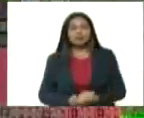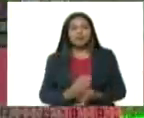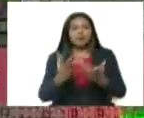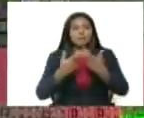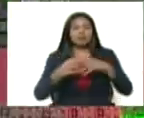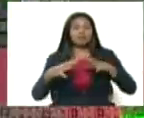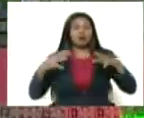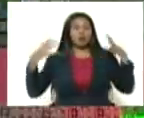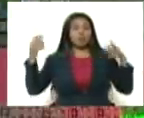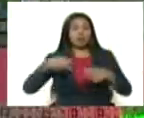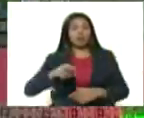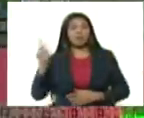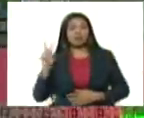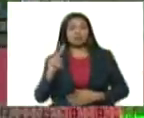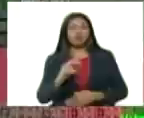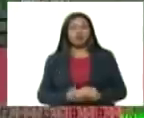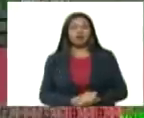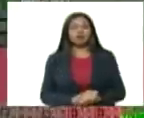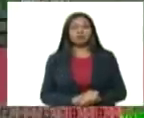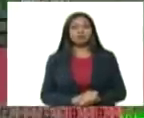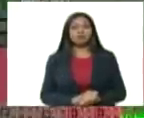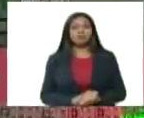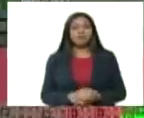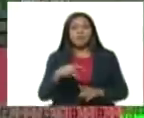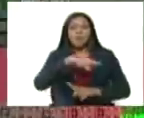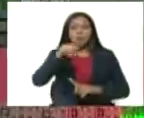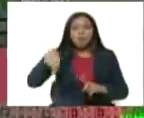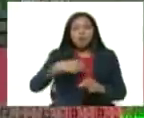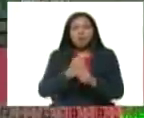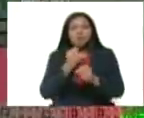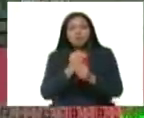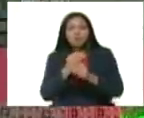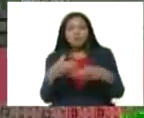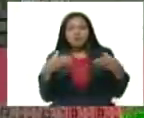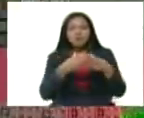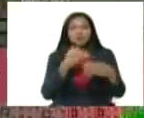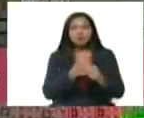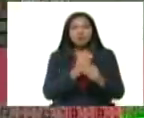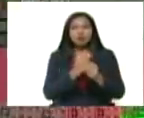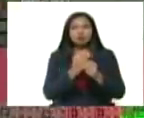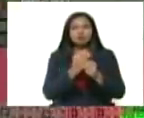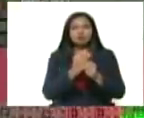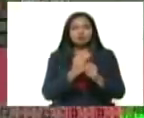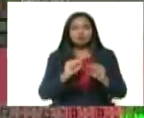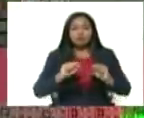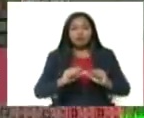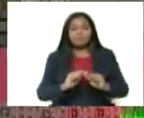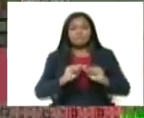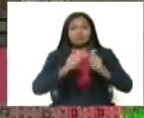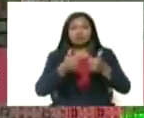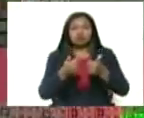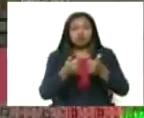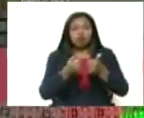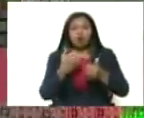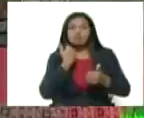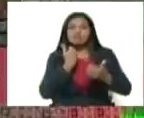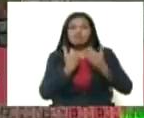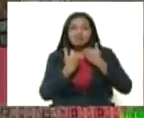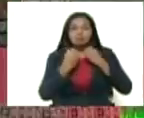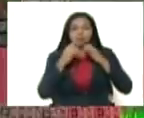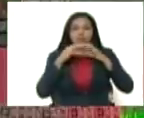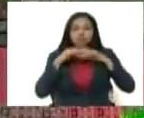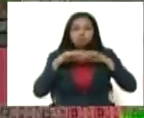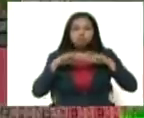grande en Venezuela como por el entorno laboral hubo una transmisión focalizada, una transmisión en